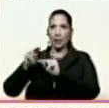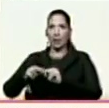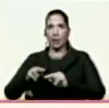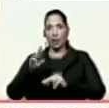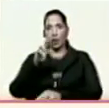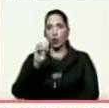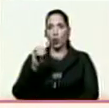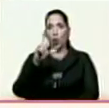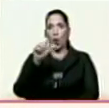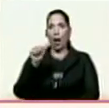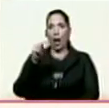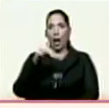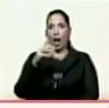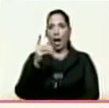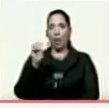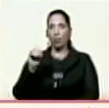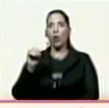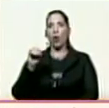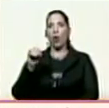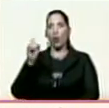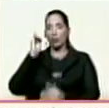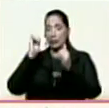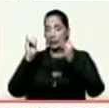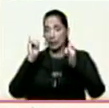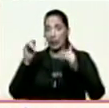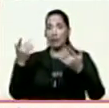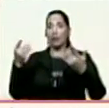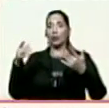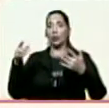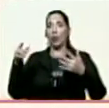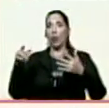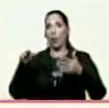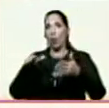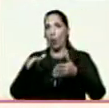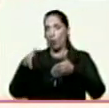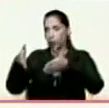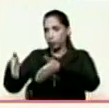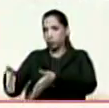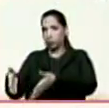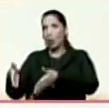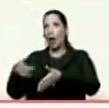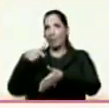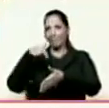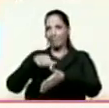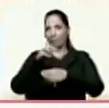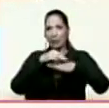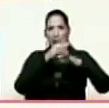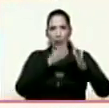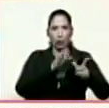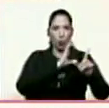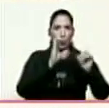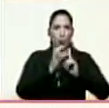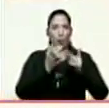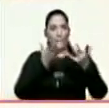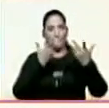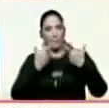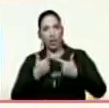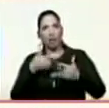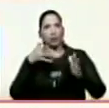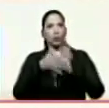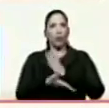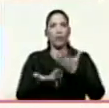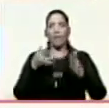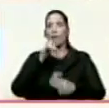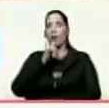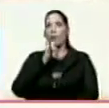en conmemoración de su siembra. A mi lado se encuentra el ministro del Poder Popular para la Cultura, Ernesto Villegas, quien nos va a adelantar detalles